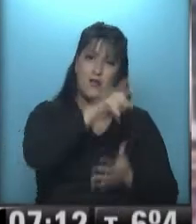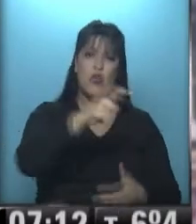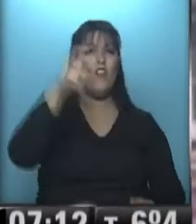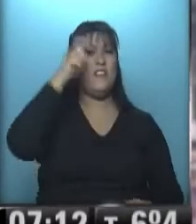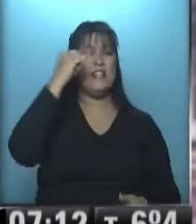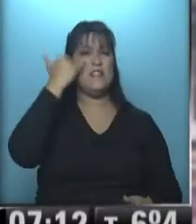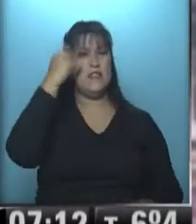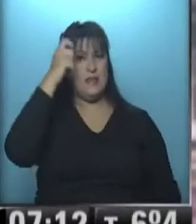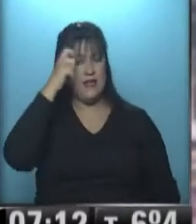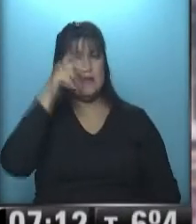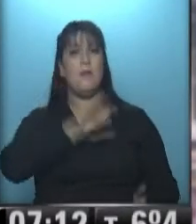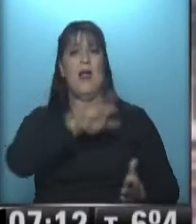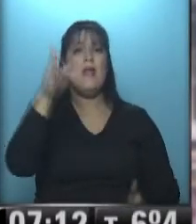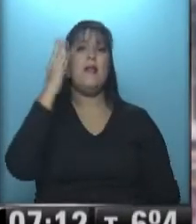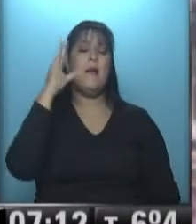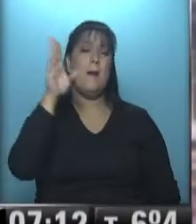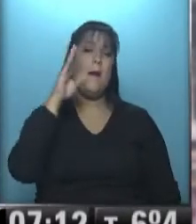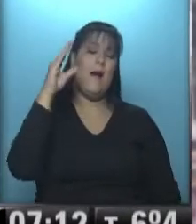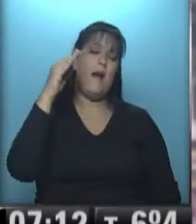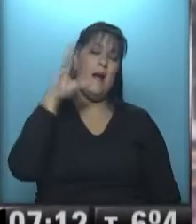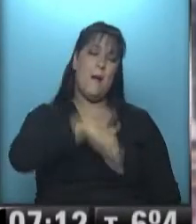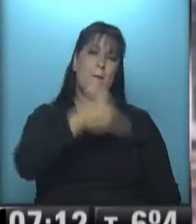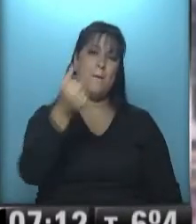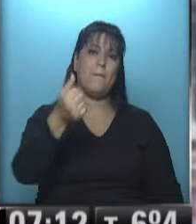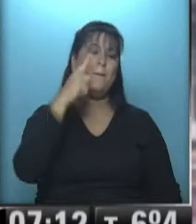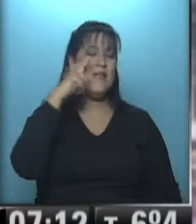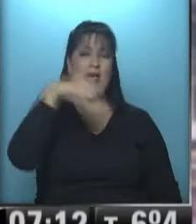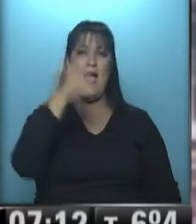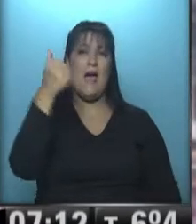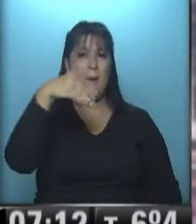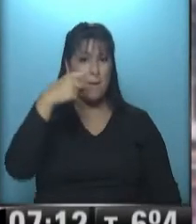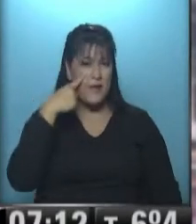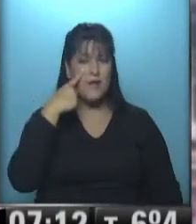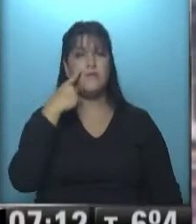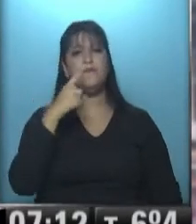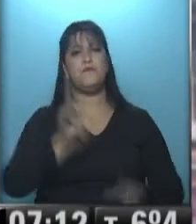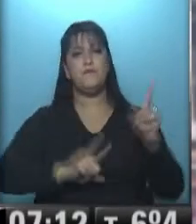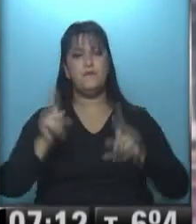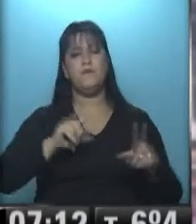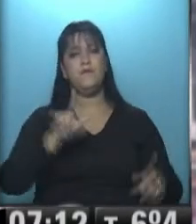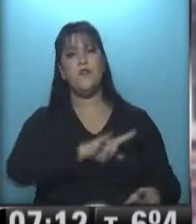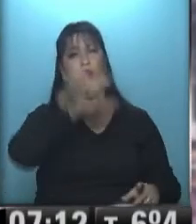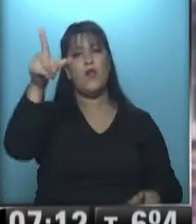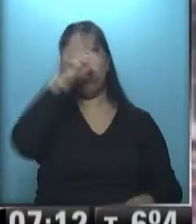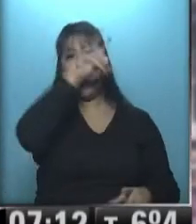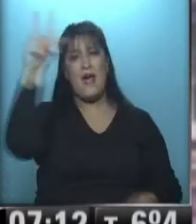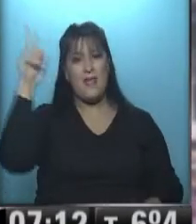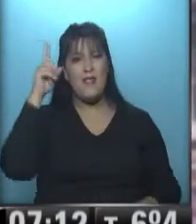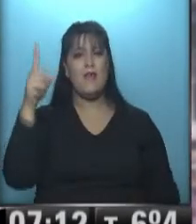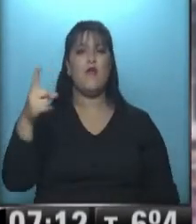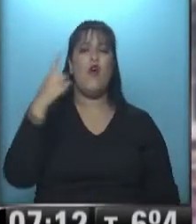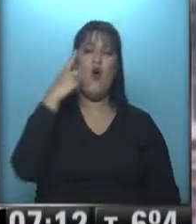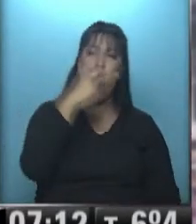Miami partirá 22.45, hablamos de Aerolíneas Argentinas. A los amigos que tenían pensado volar a Madrid, en el vuelo